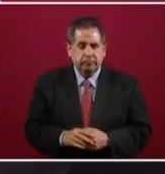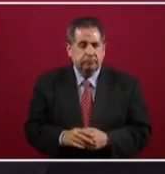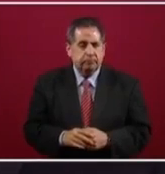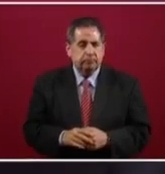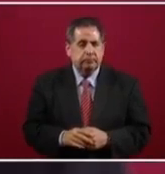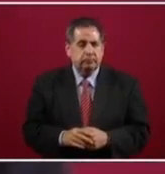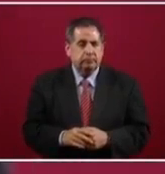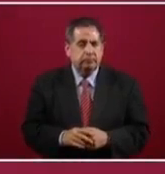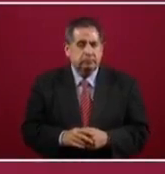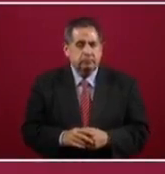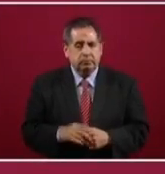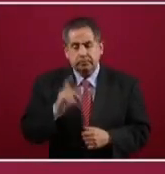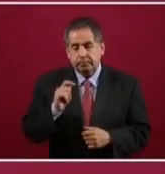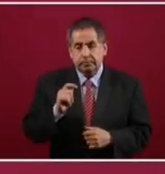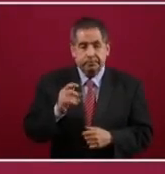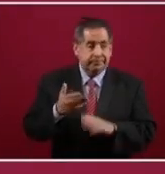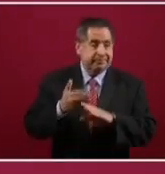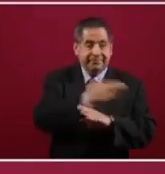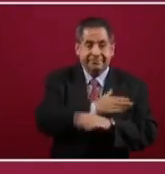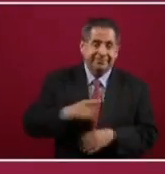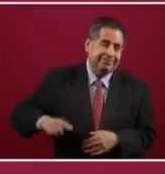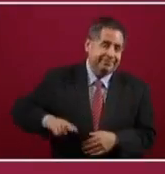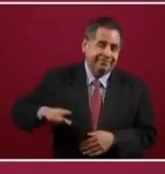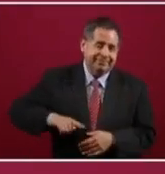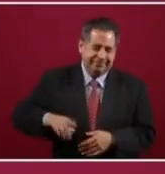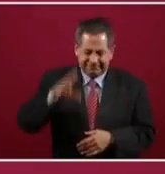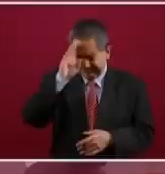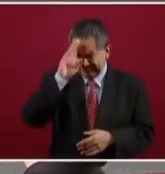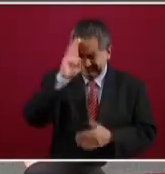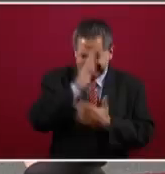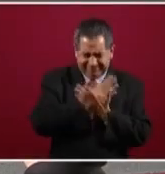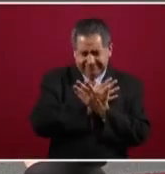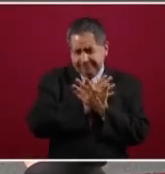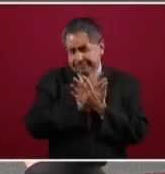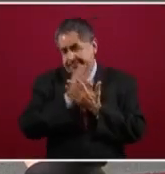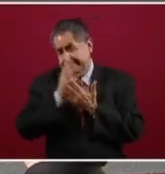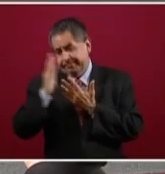Estaba excedido el gobierno.